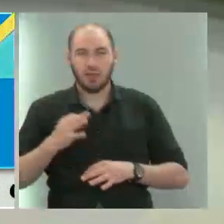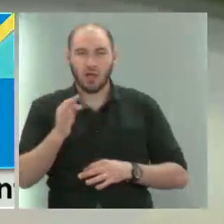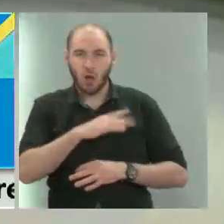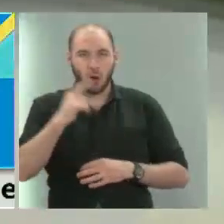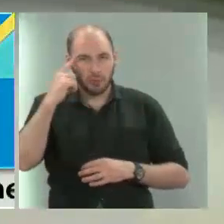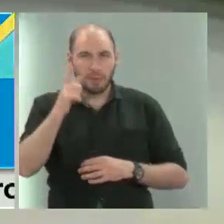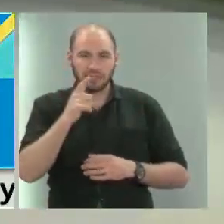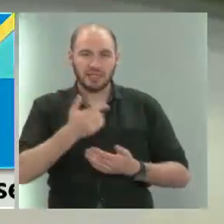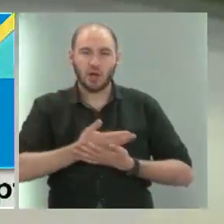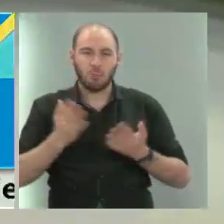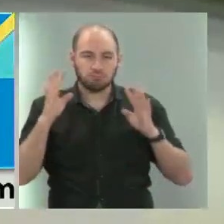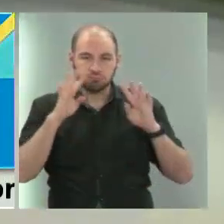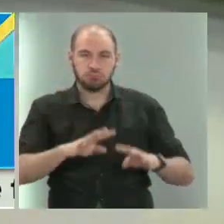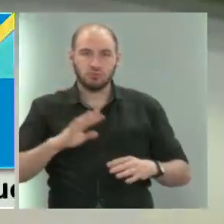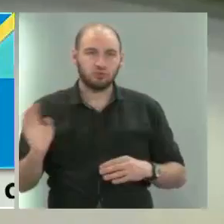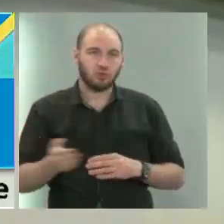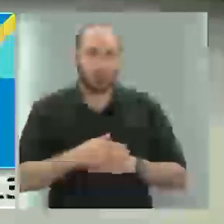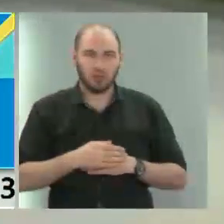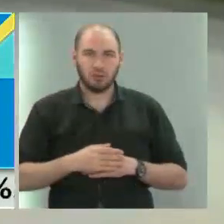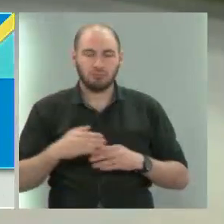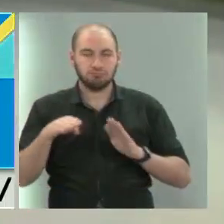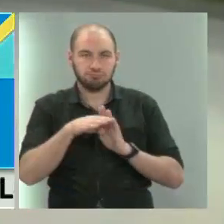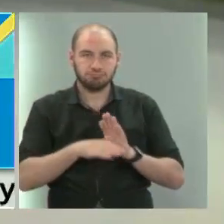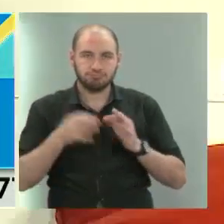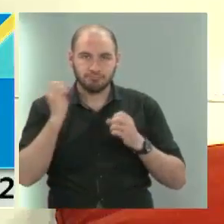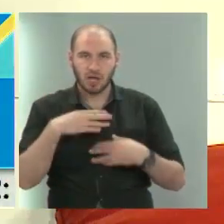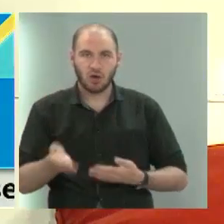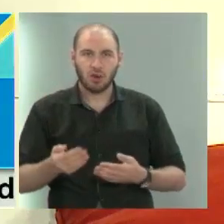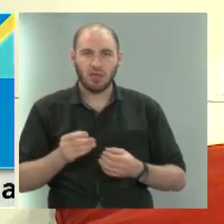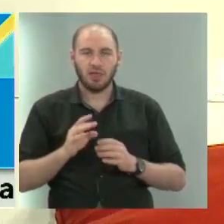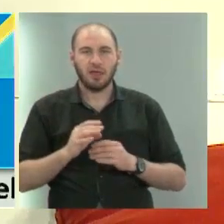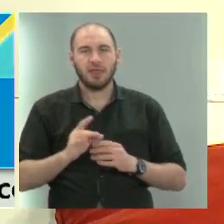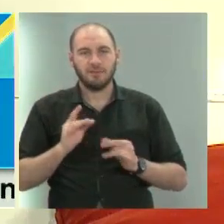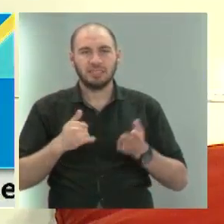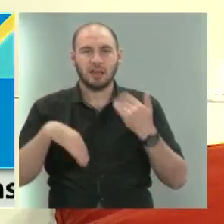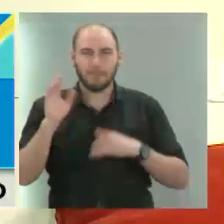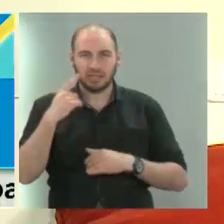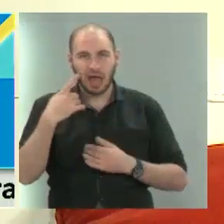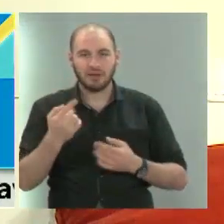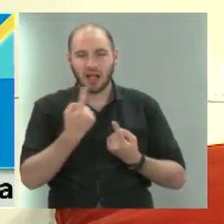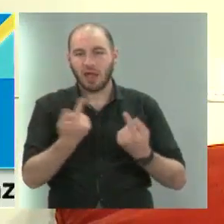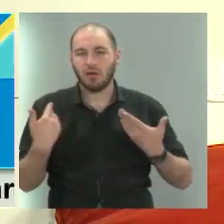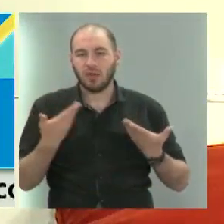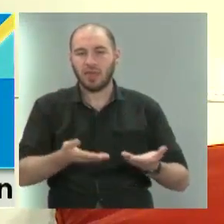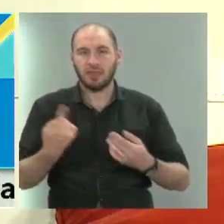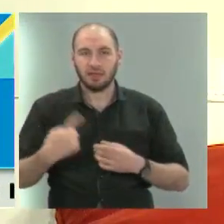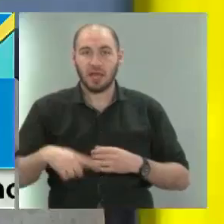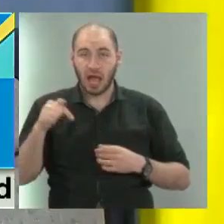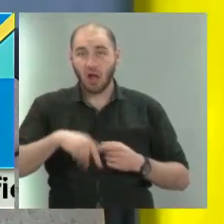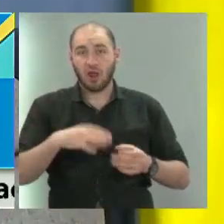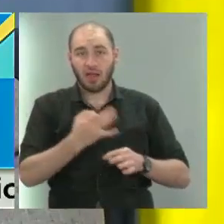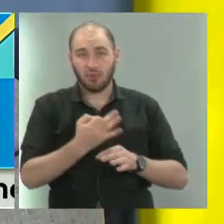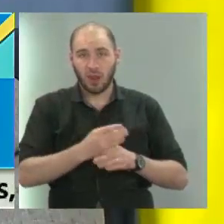parece que hoy todas las miradas deberían ser un poquito más sistémicas, ¿no? Más complejas y ver qué puede poner cada uno, ¿no? Hoy la escuela se